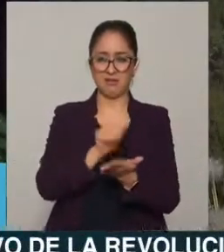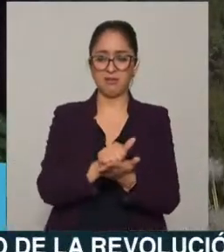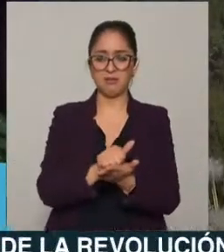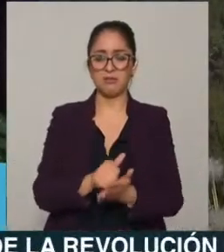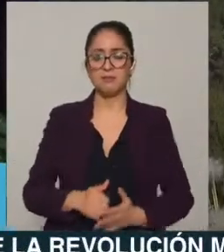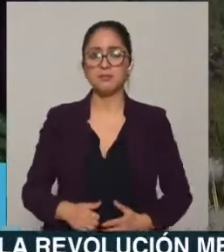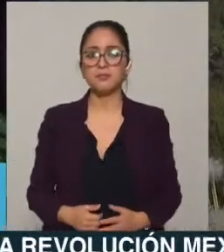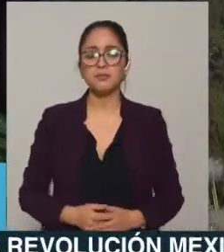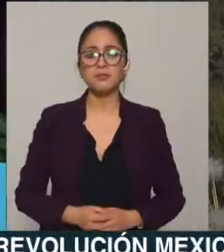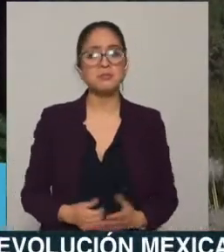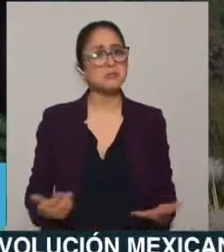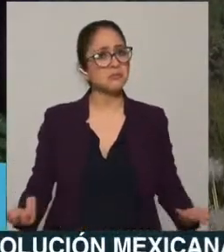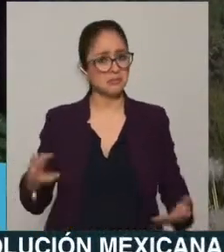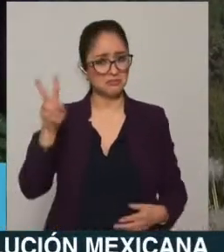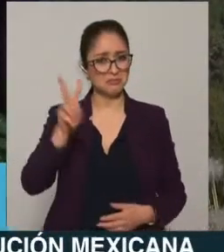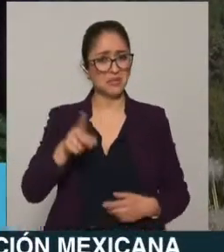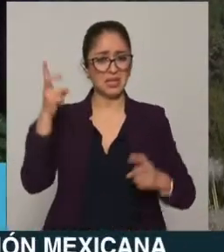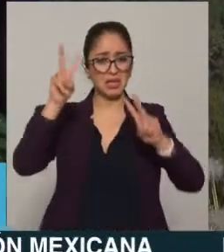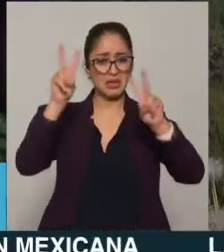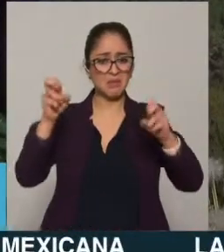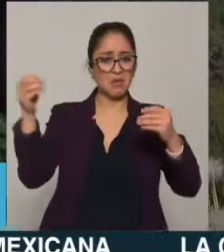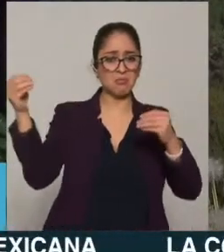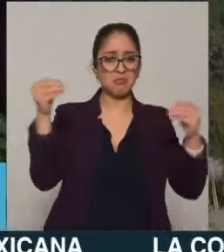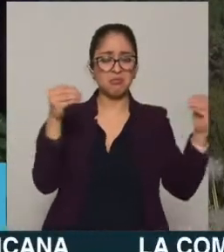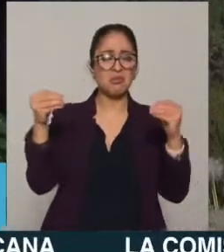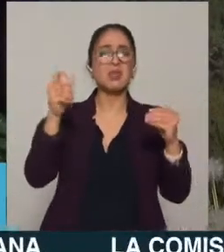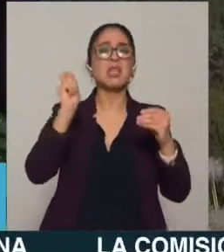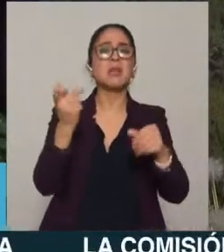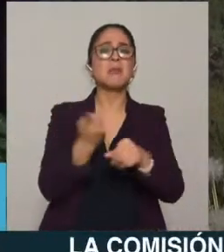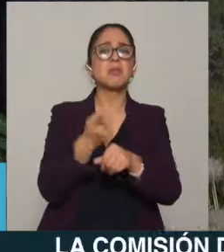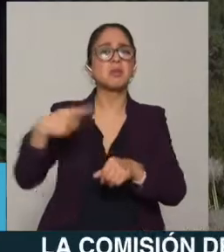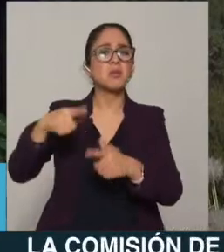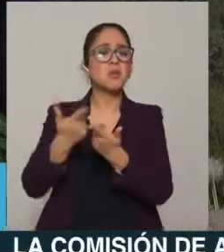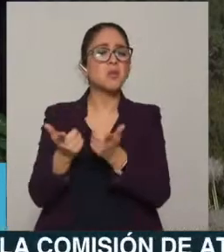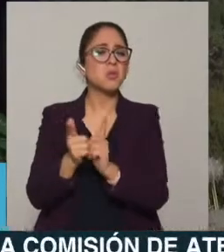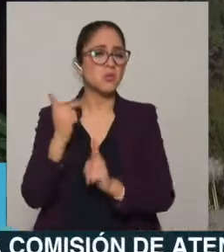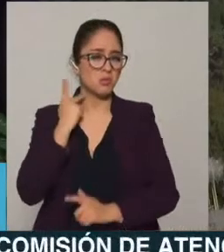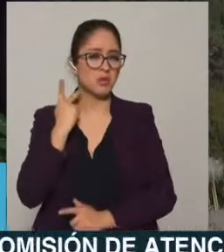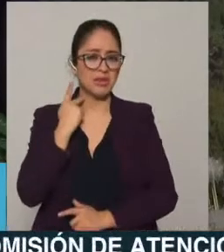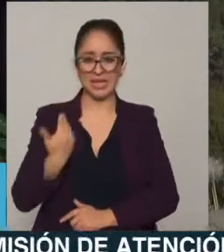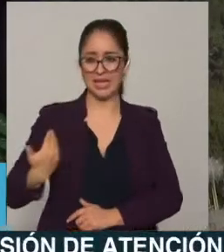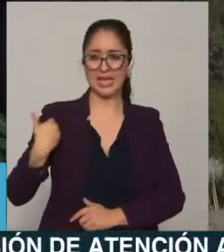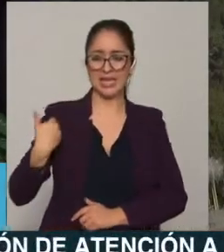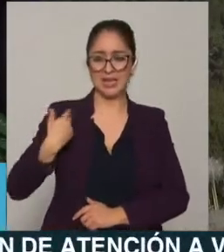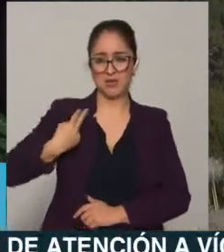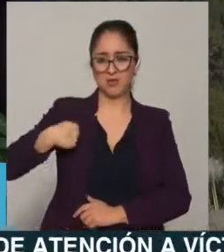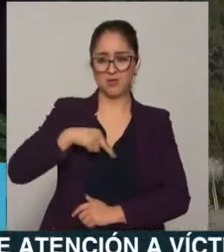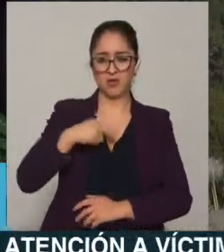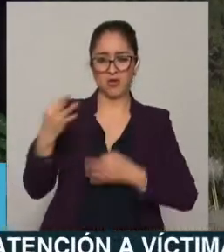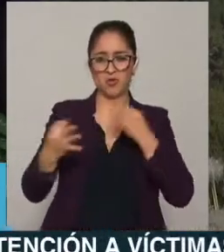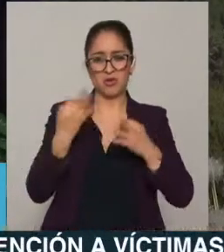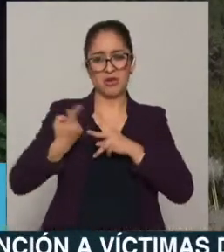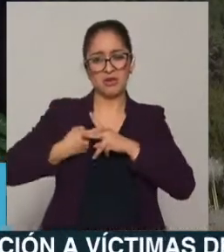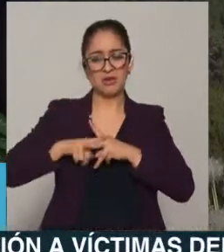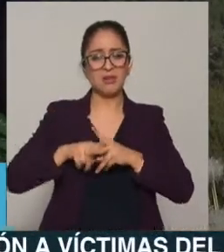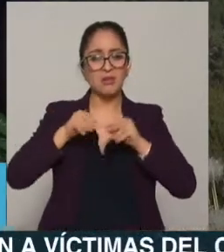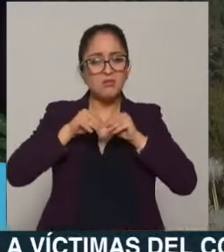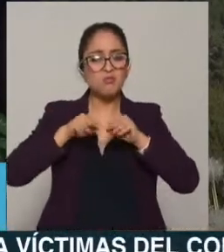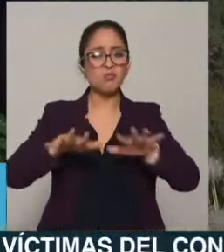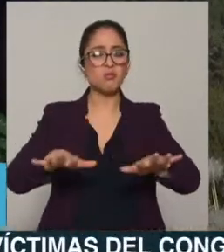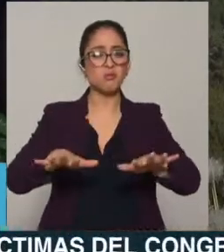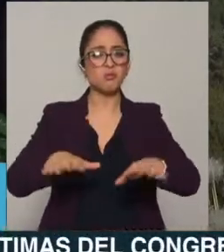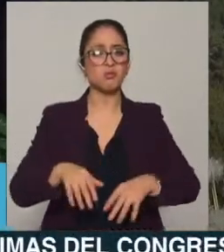es la postura de los otros grupos parlamentarios allá al interior del Congreso capitalino? Hace unos momentos presentábamos en las pantallas de Capital 21 a nuestra